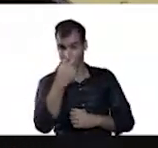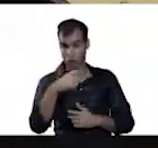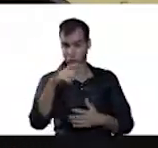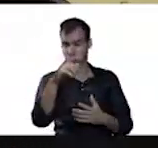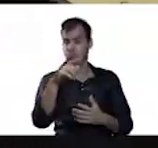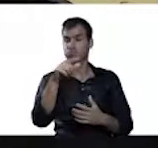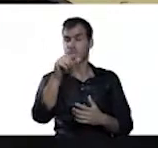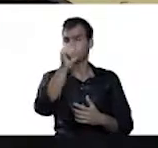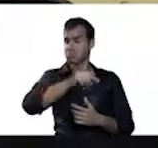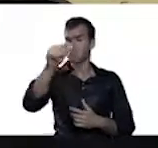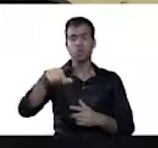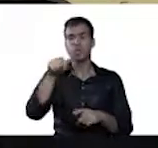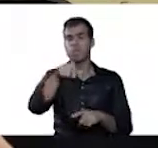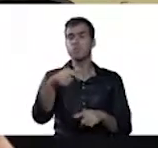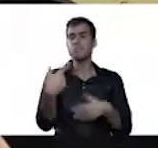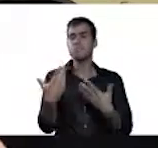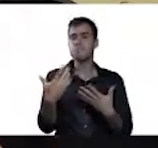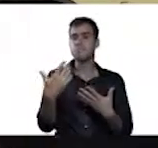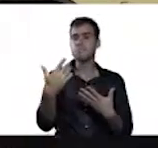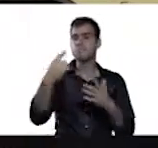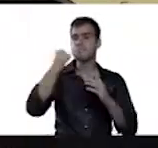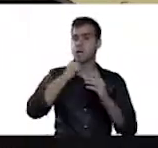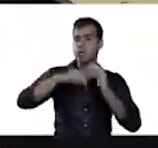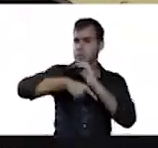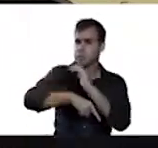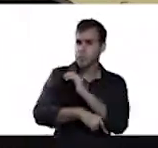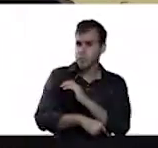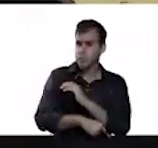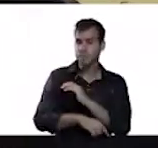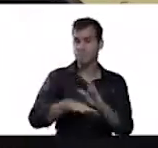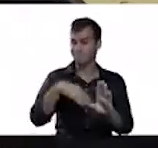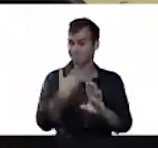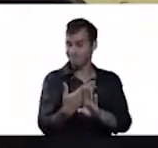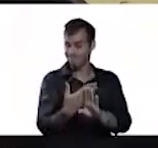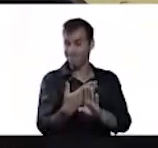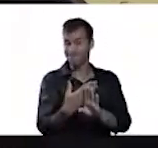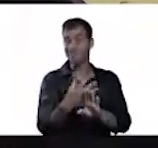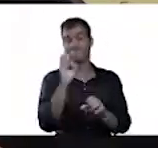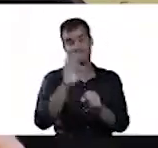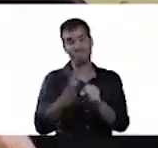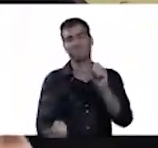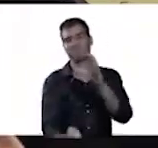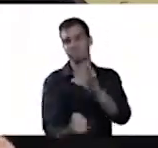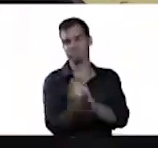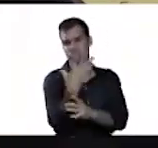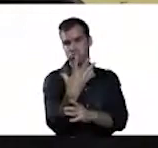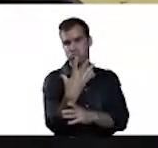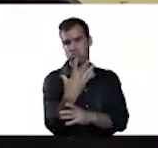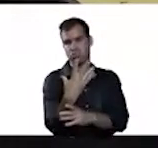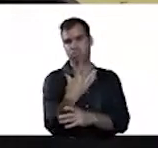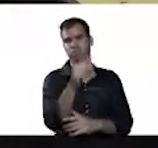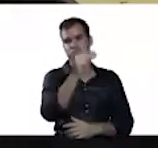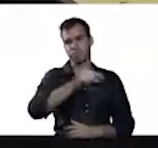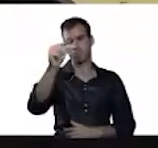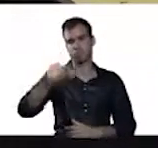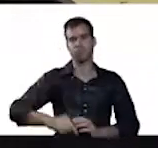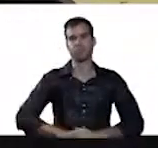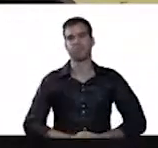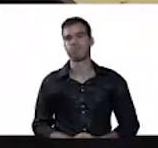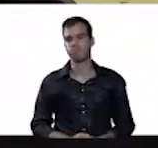africanos que van a transculturalizarse y, nuevamente, dar origen a este